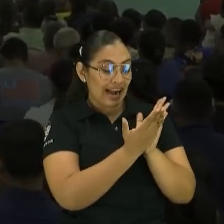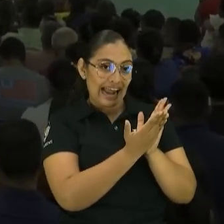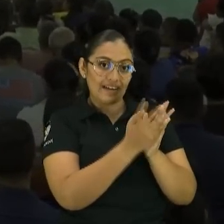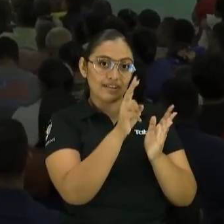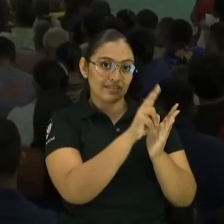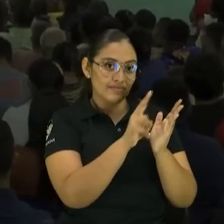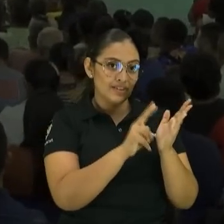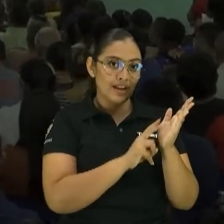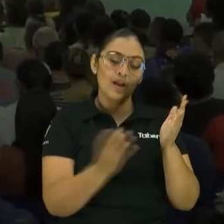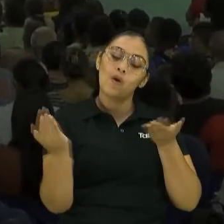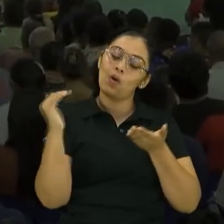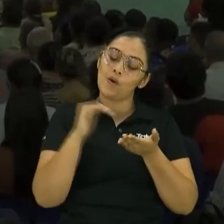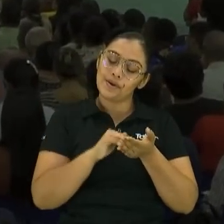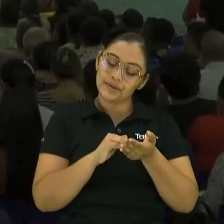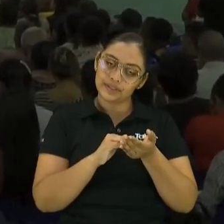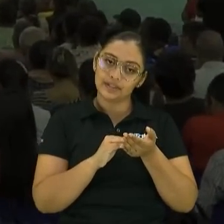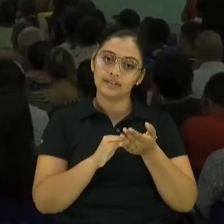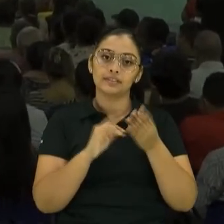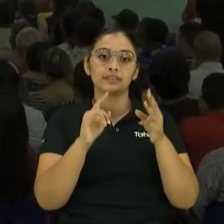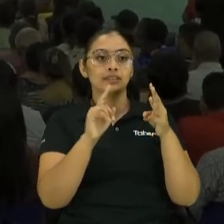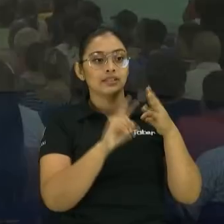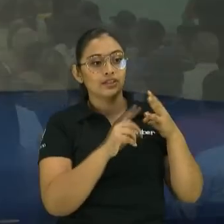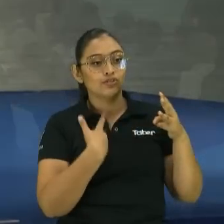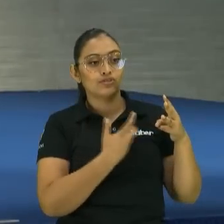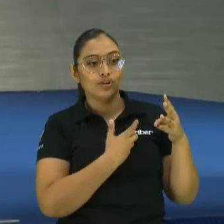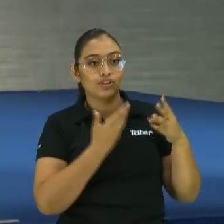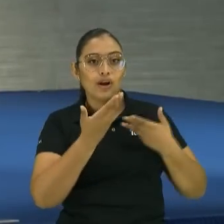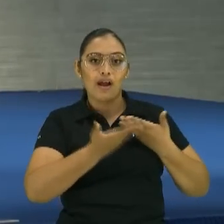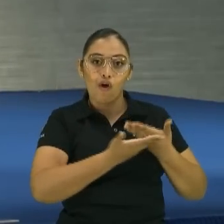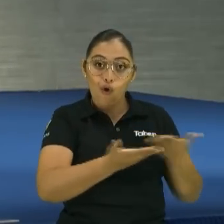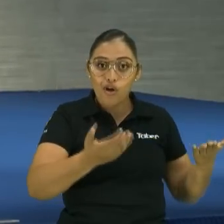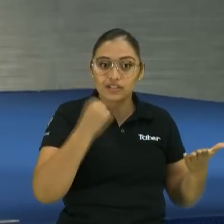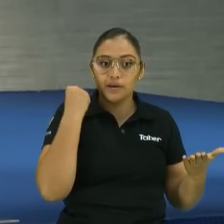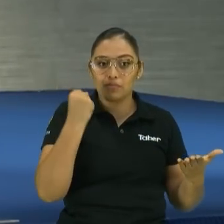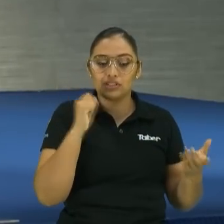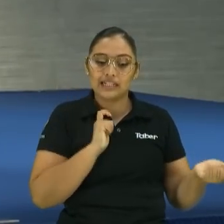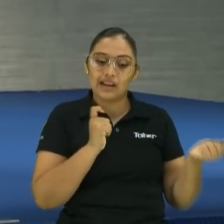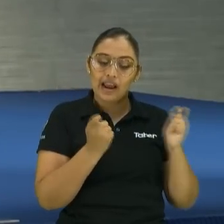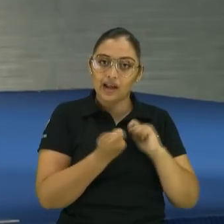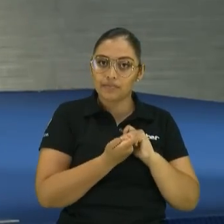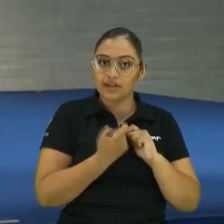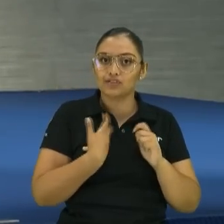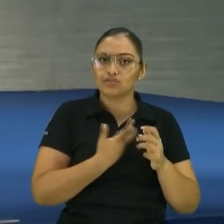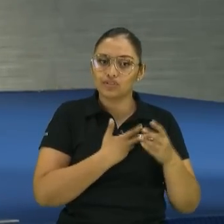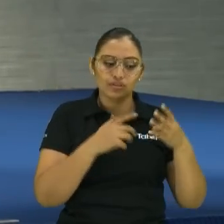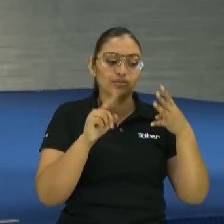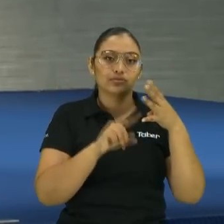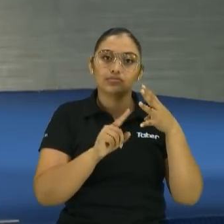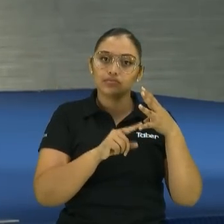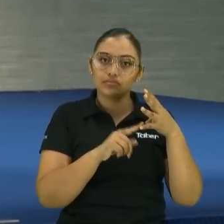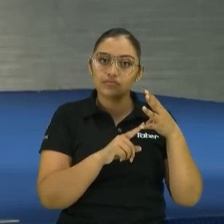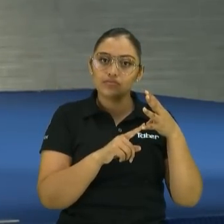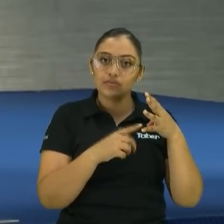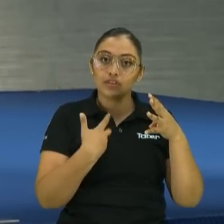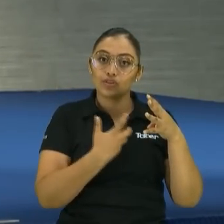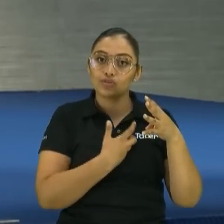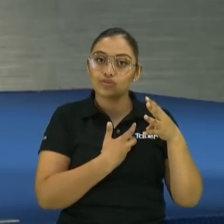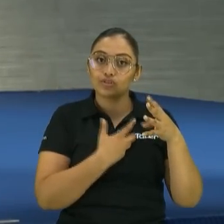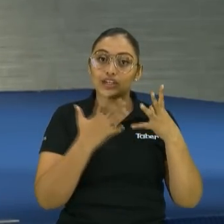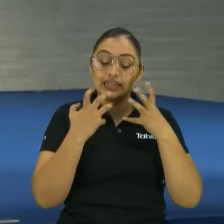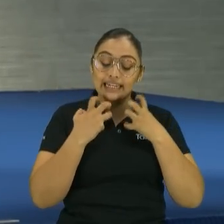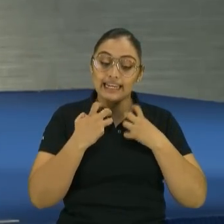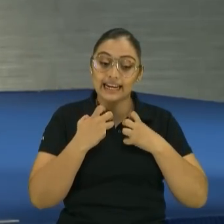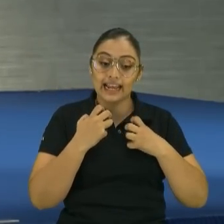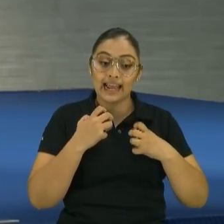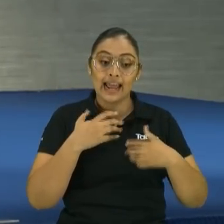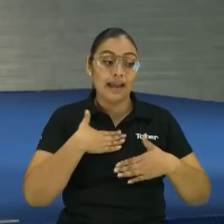una vez más cambiar nuestras prioridades vamos a intentar una vez más desarrollar con pasión dice Apocalipsis capítulo